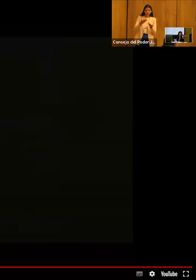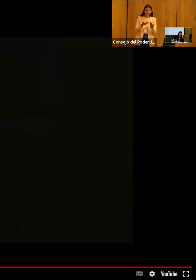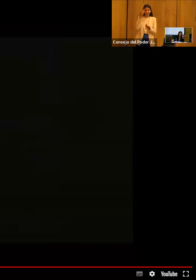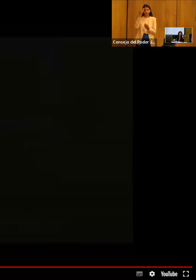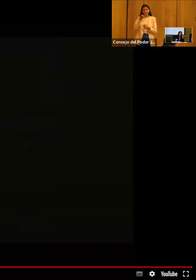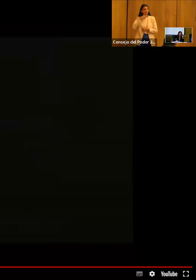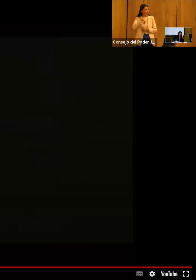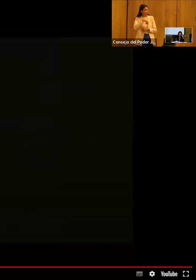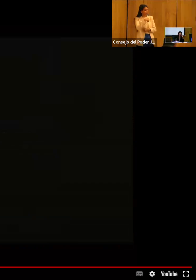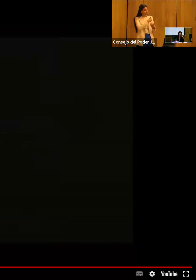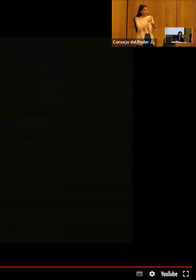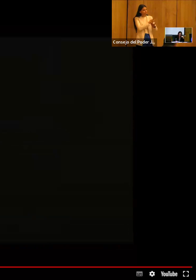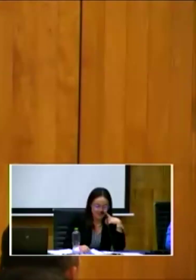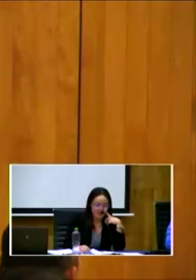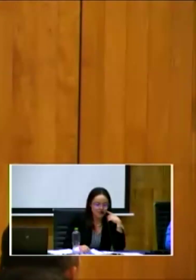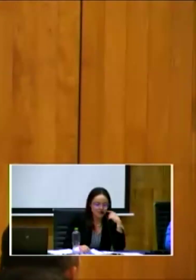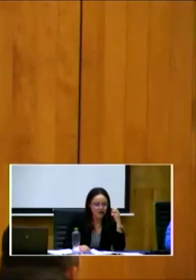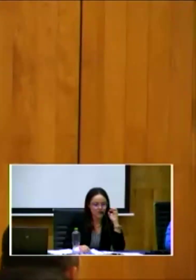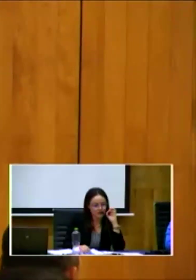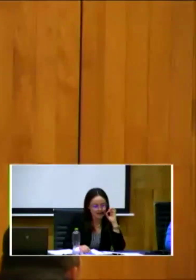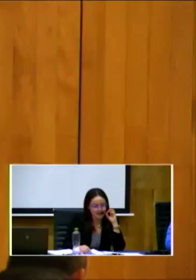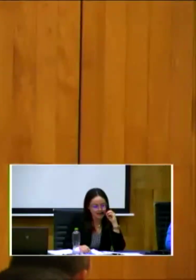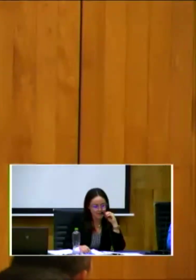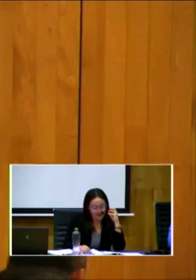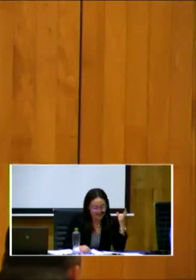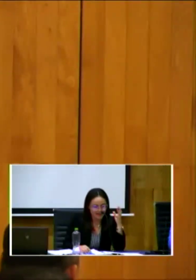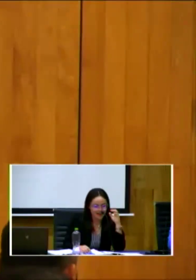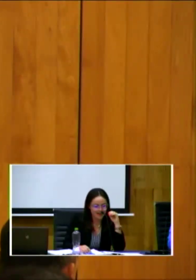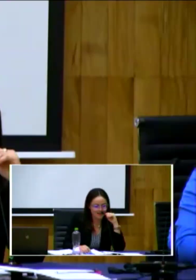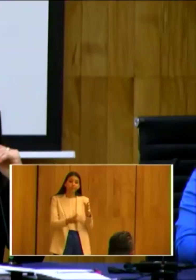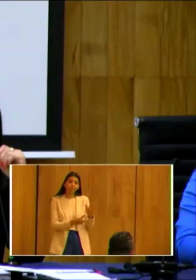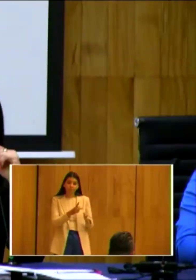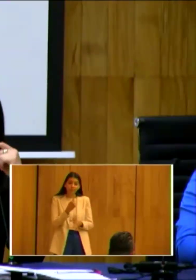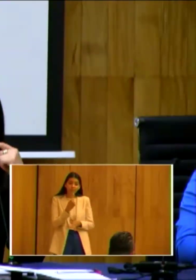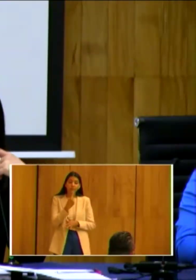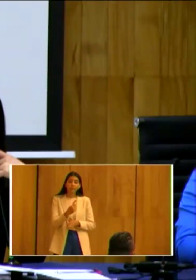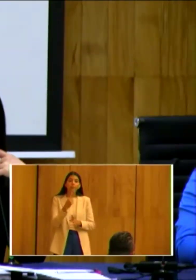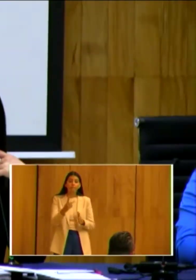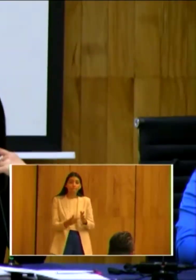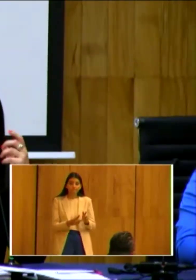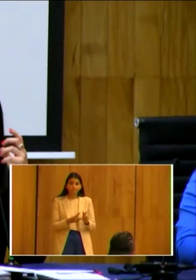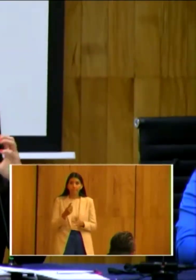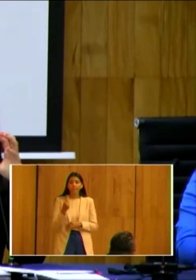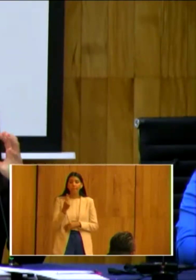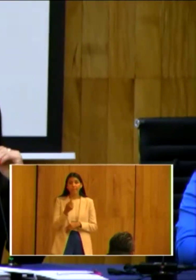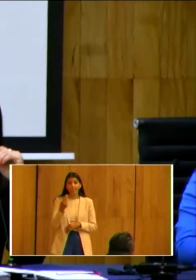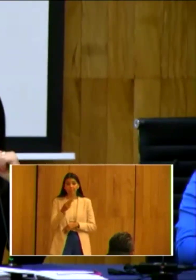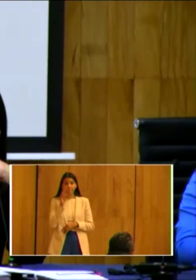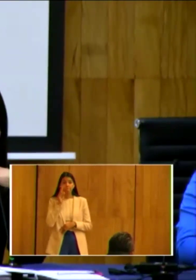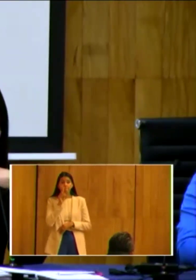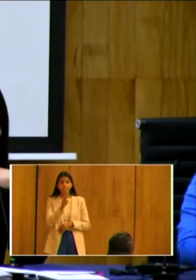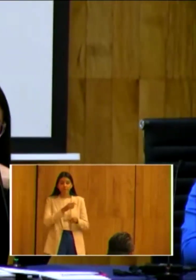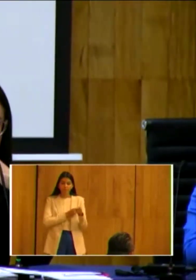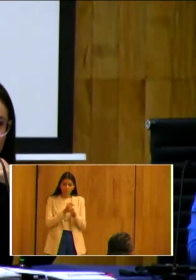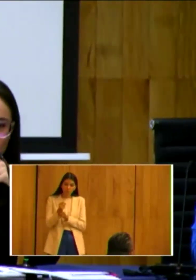con nosotros. Y pues nada más quiero reiterar nuevamente que hay que observar la violencia